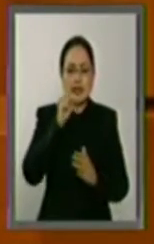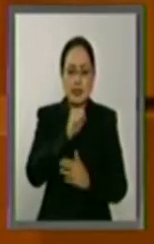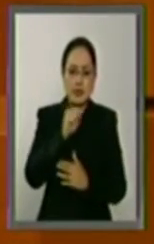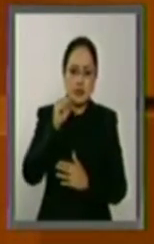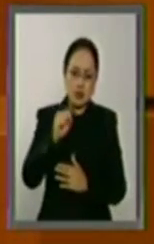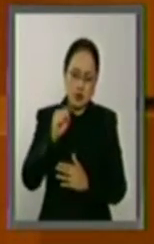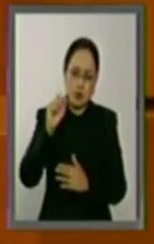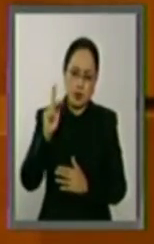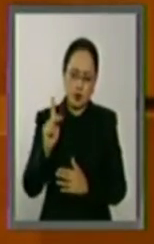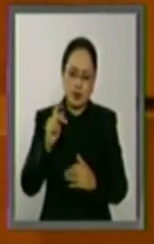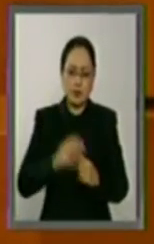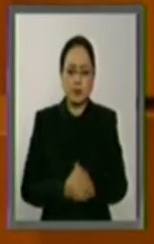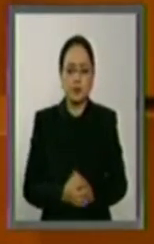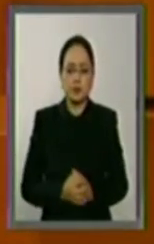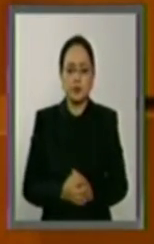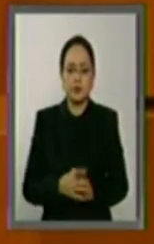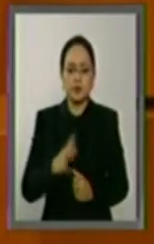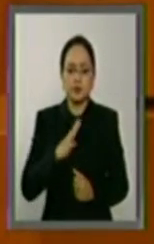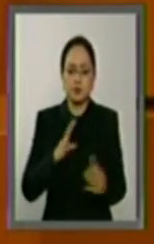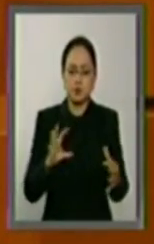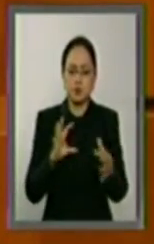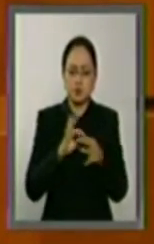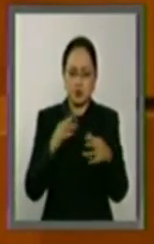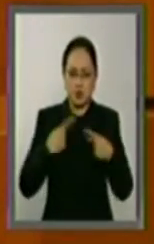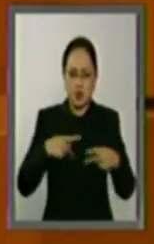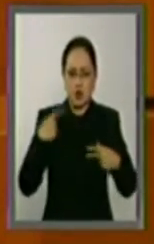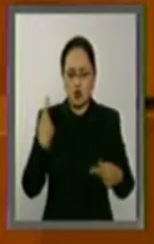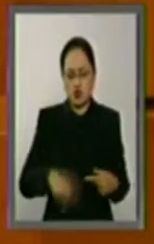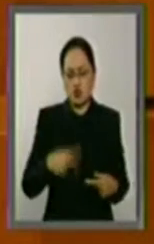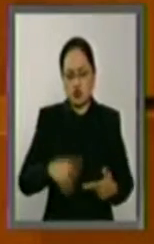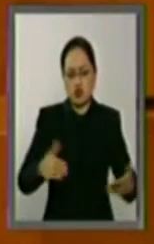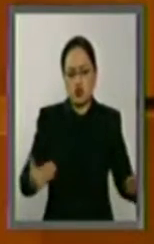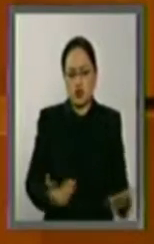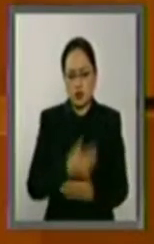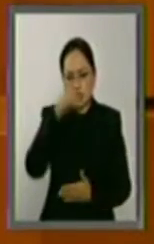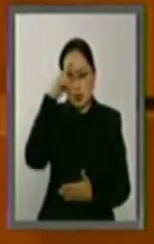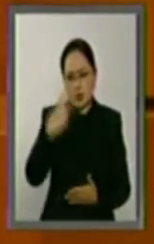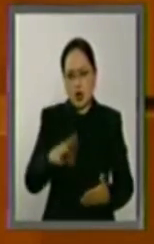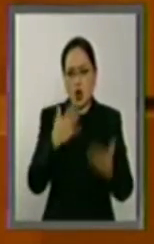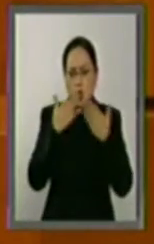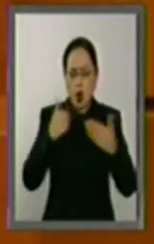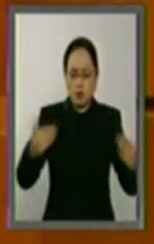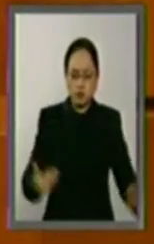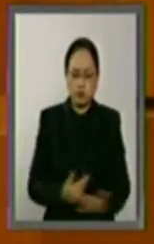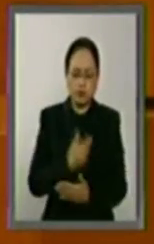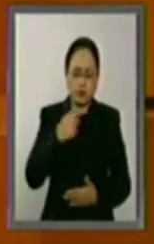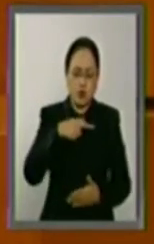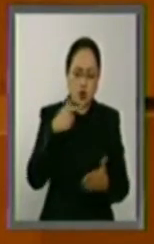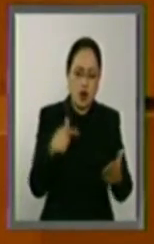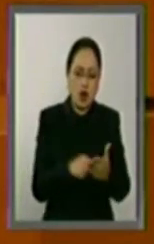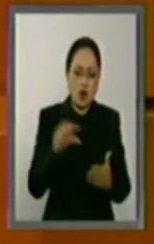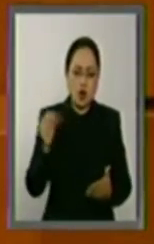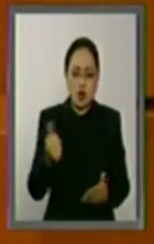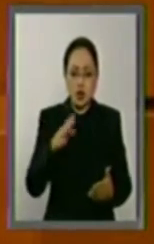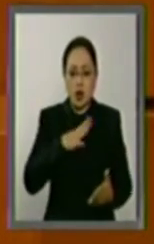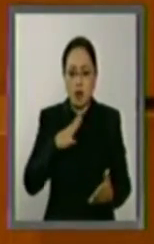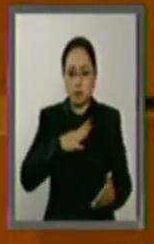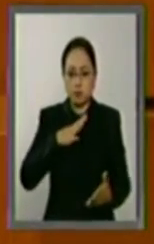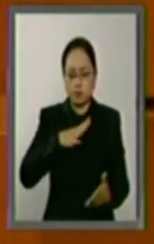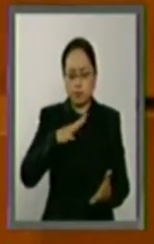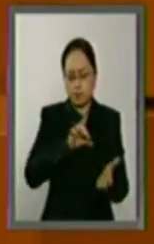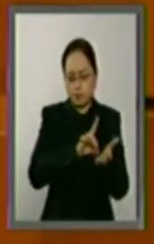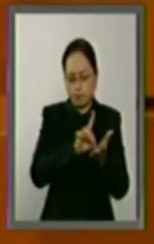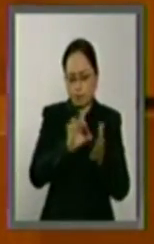Seguridad Pública. Es ciudadano mexicano por nacimiento sin ostentar otra nacionalidad, está en pleno goce de sus